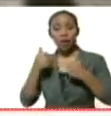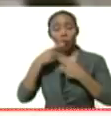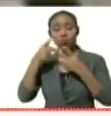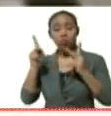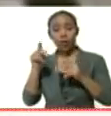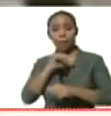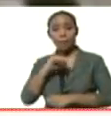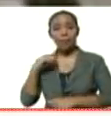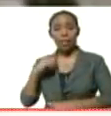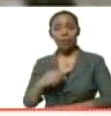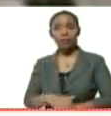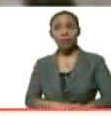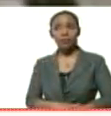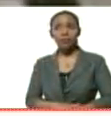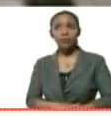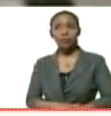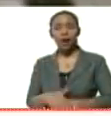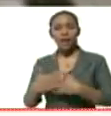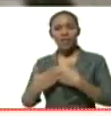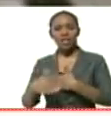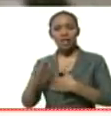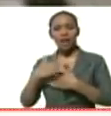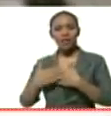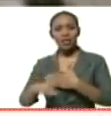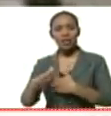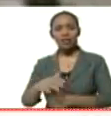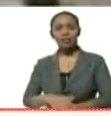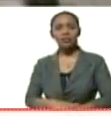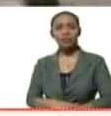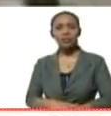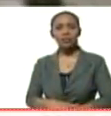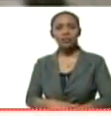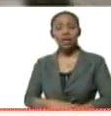salud privada. Avanzar,